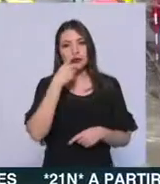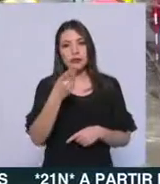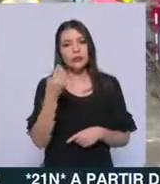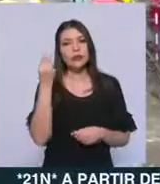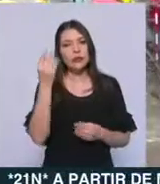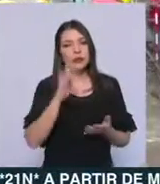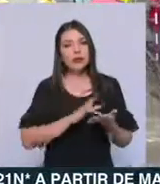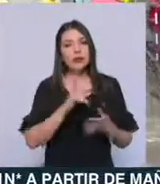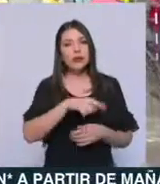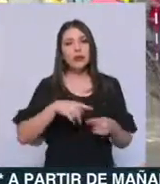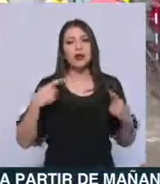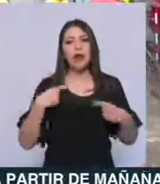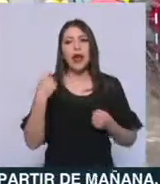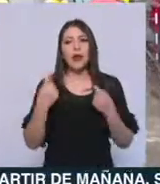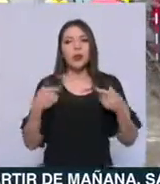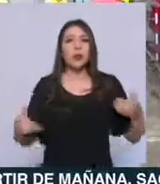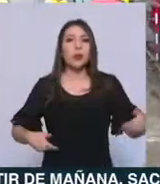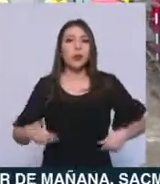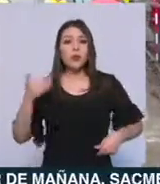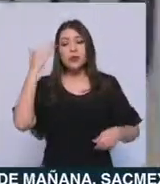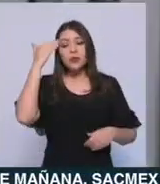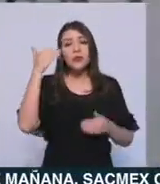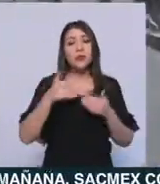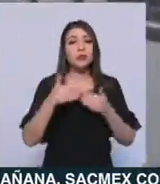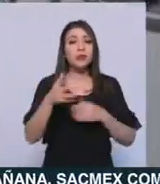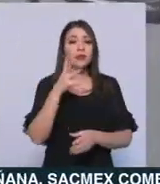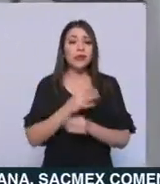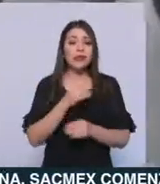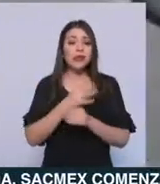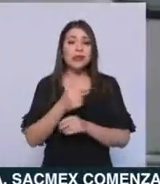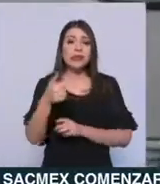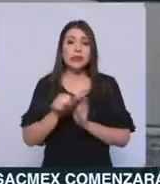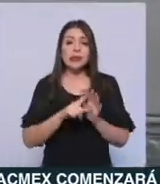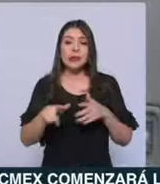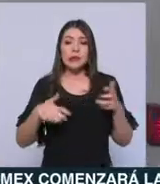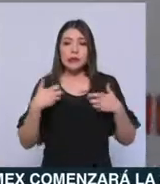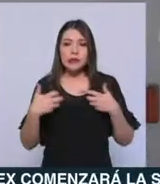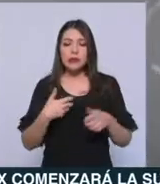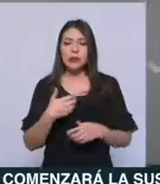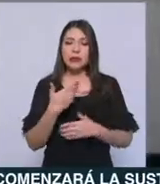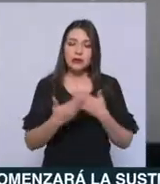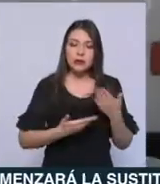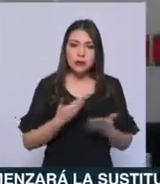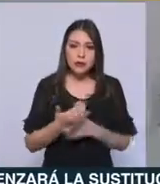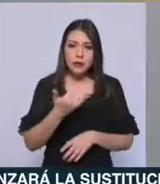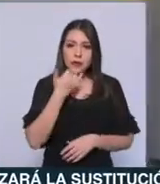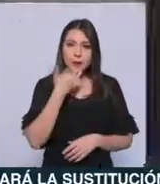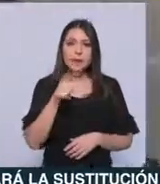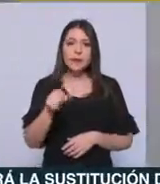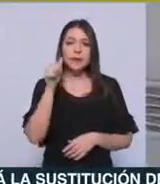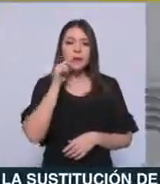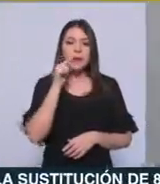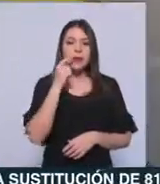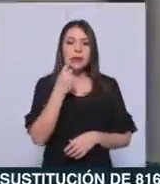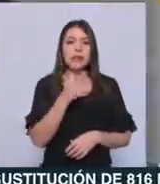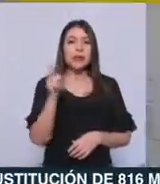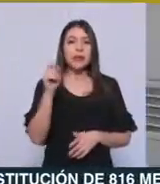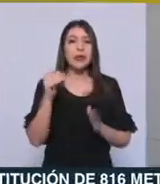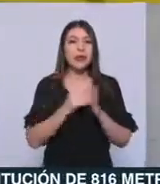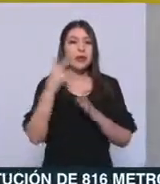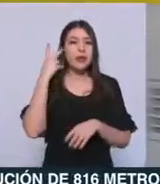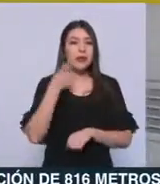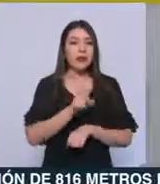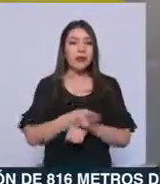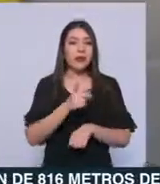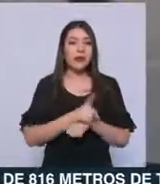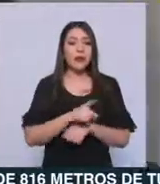afectación que va a ser molesta 6 meses sin duda. En el tren ligero se realizan 104,000 viajes diarios, lo que representa 1 de cada